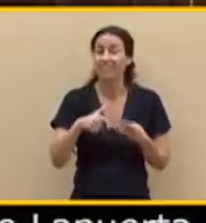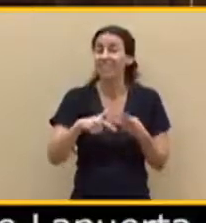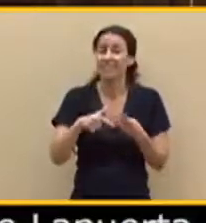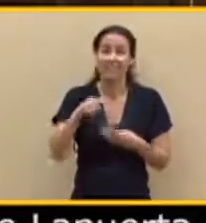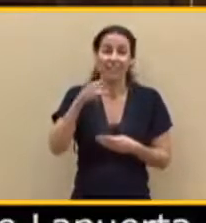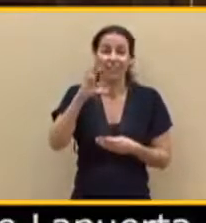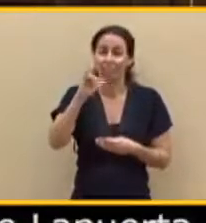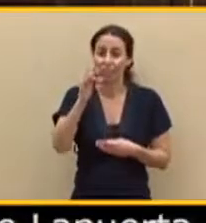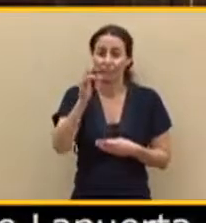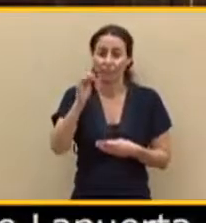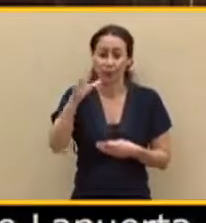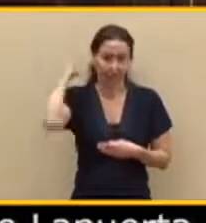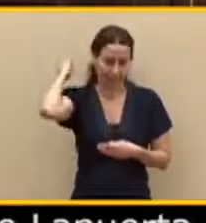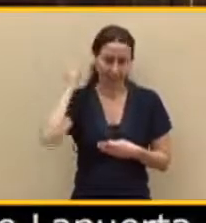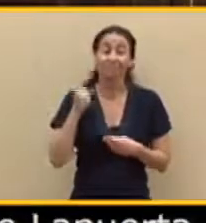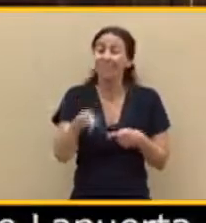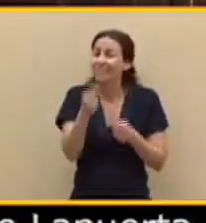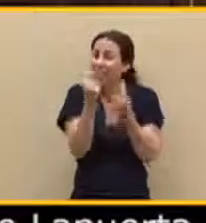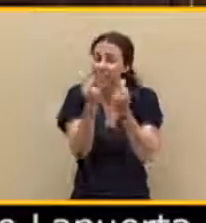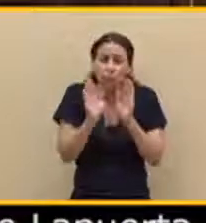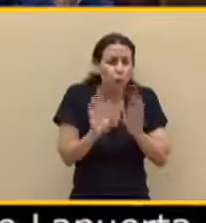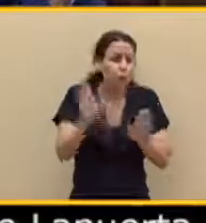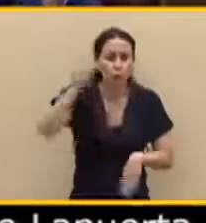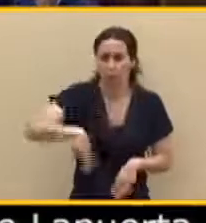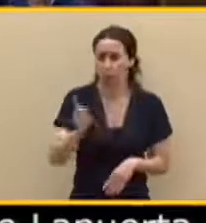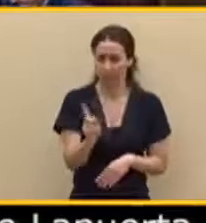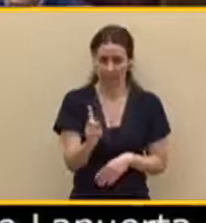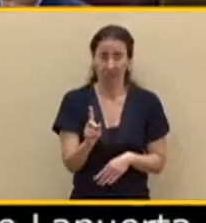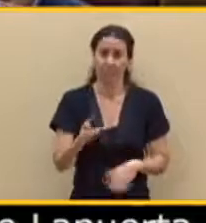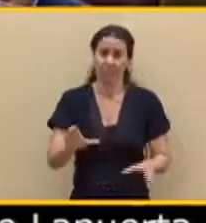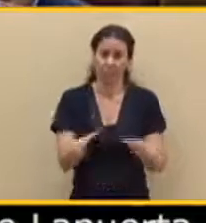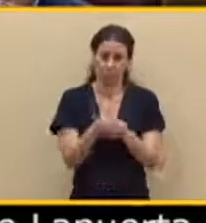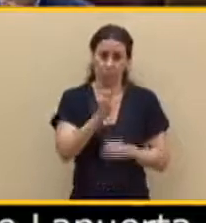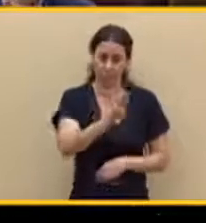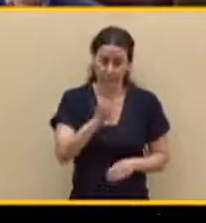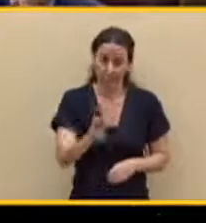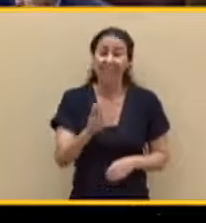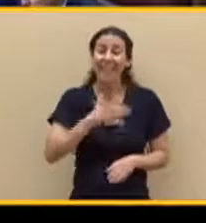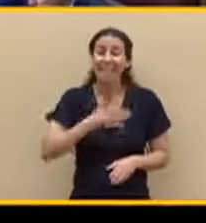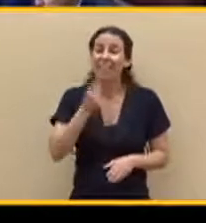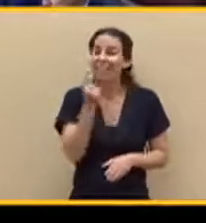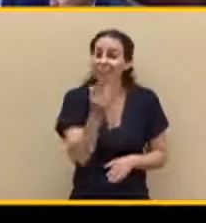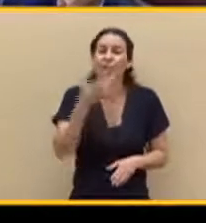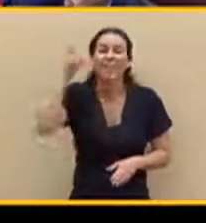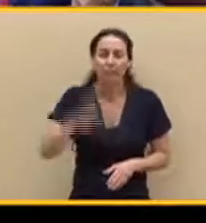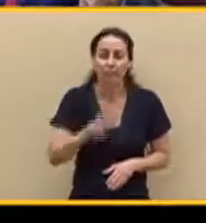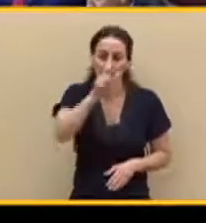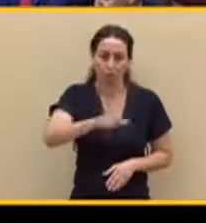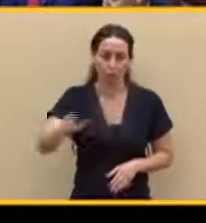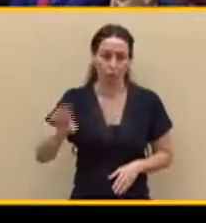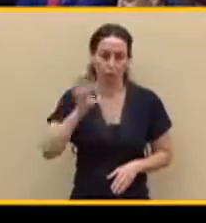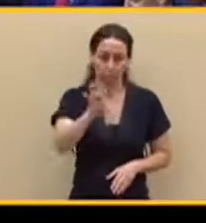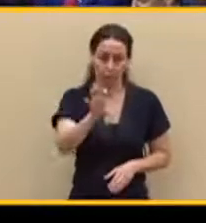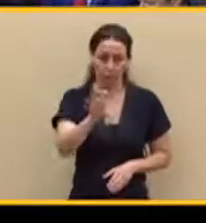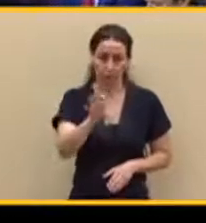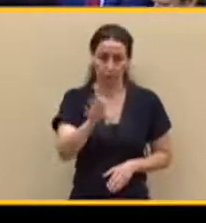Ese dinero no era suyo, señorías del Partido Popular. Ese dinero era y es de los españoles. Y miren, se llenan